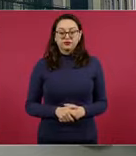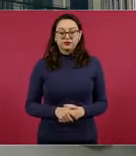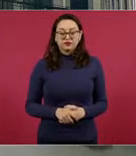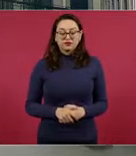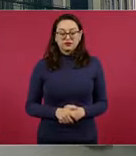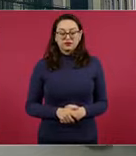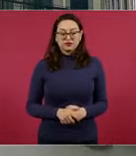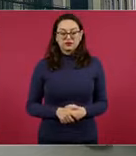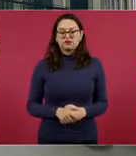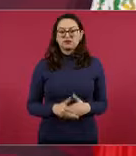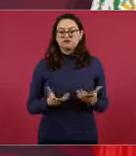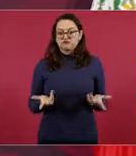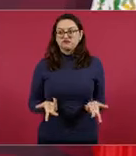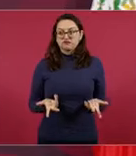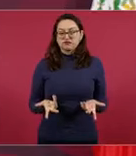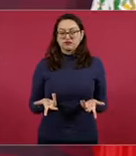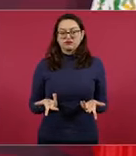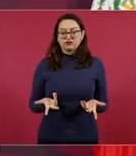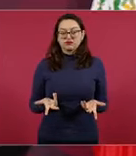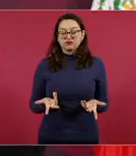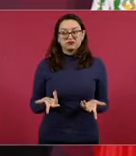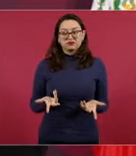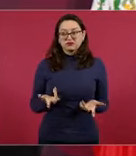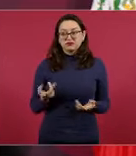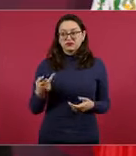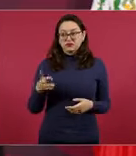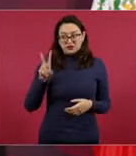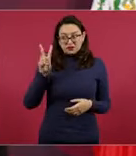la casa es la que está ahí ahora,